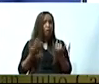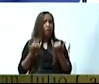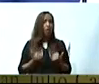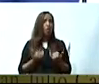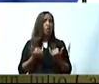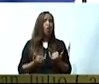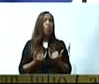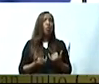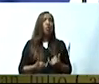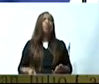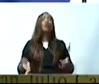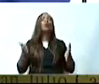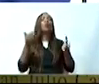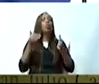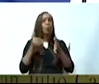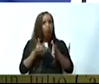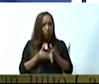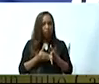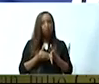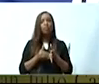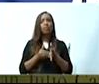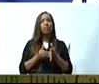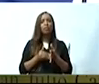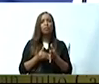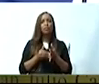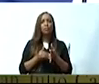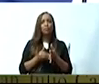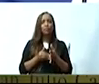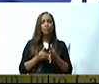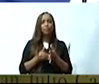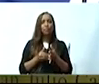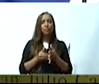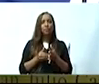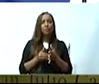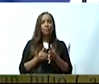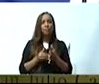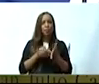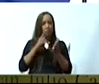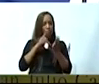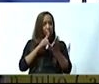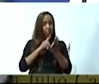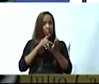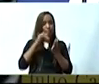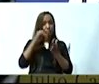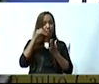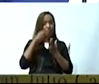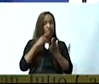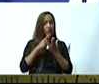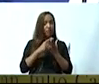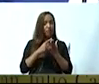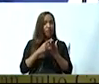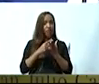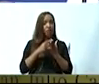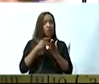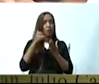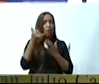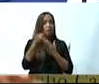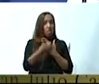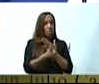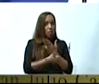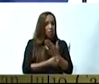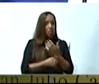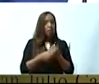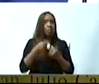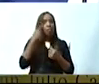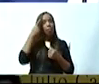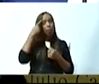para aprobar aquí en el día de hoy el proyecto de fideicomiso que le decía al